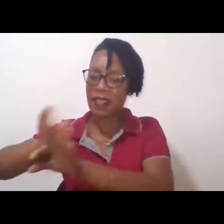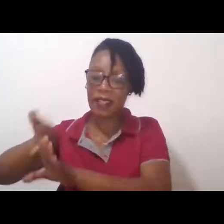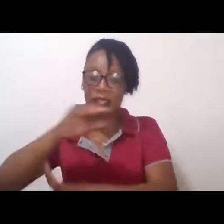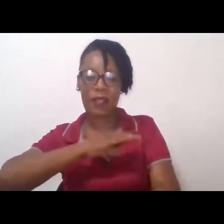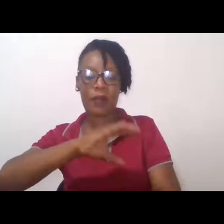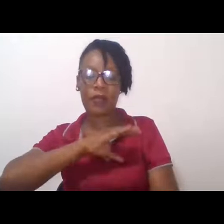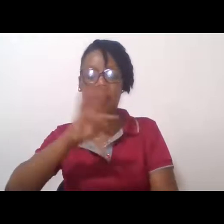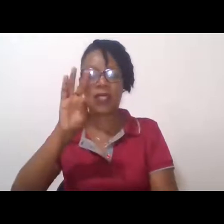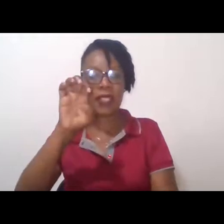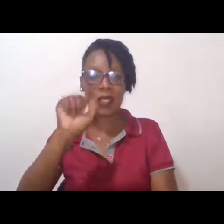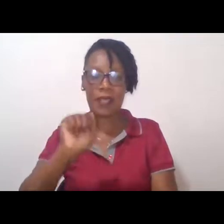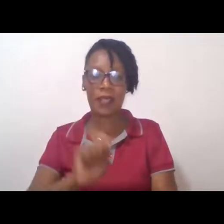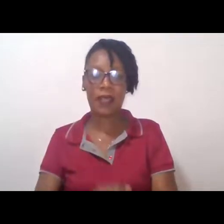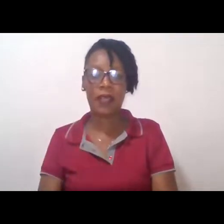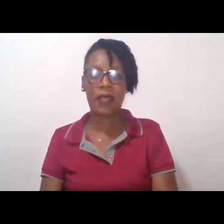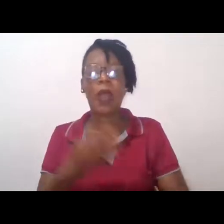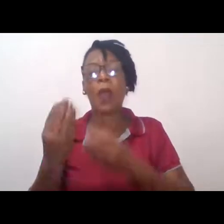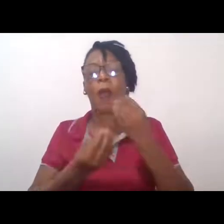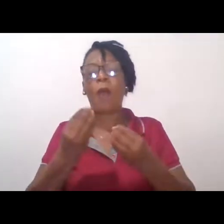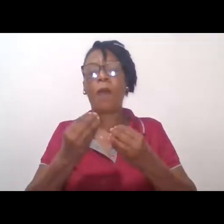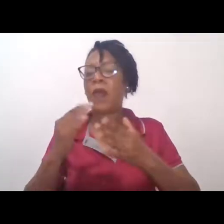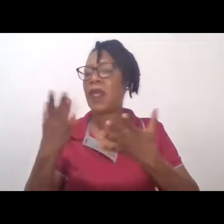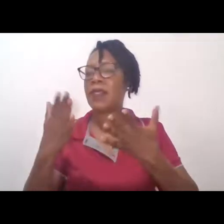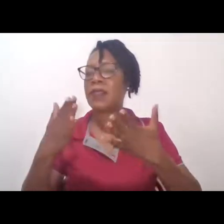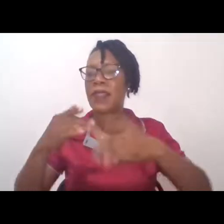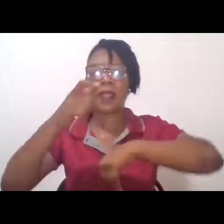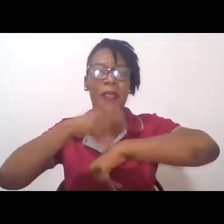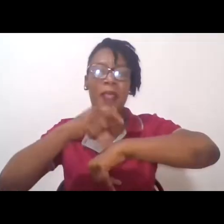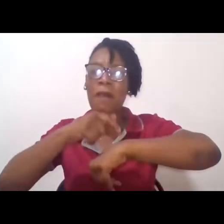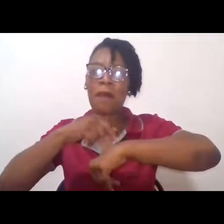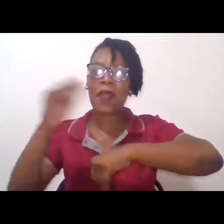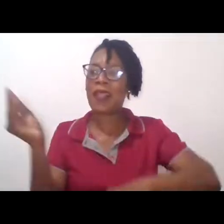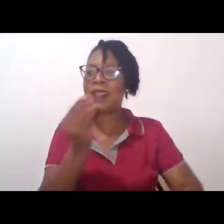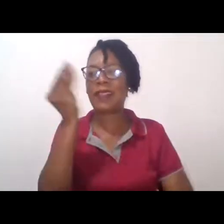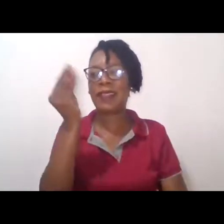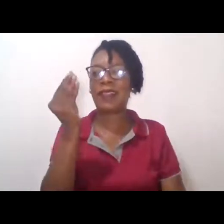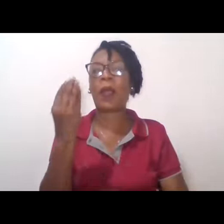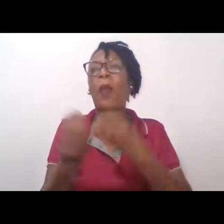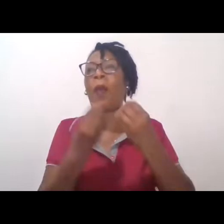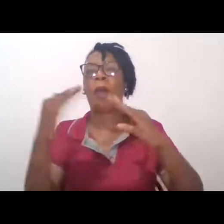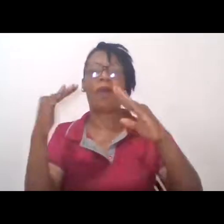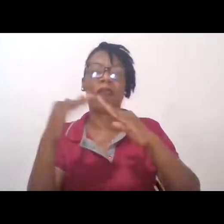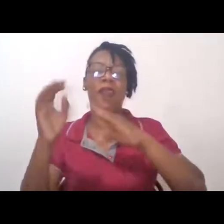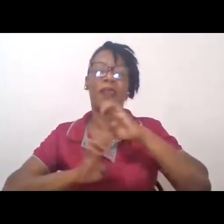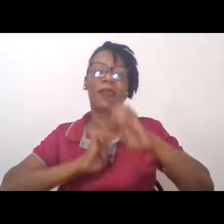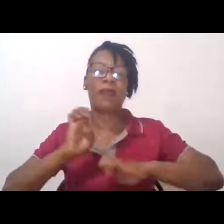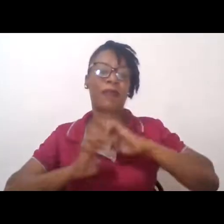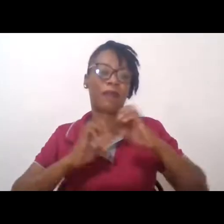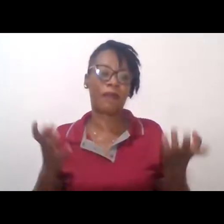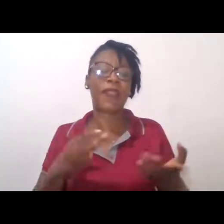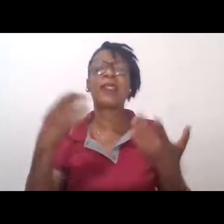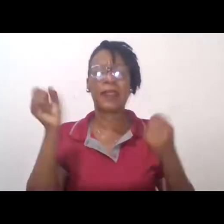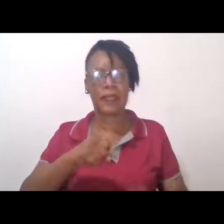condición de TEA. ¿Cómo es la etapa de la adolescencia? ¿Cómo ellos viven las emociones? Claro que es